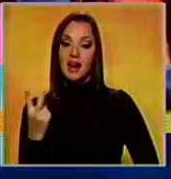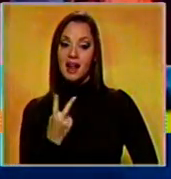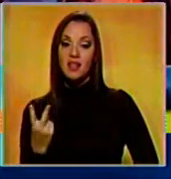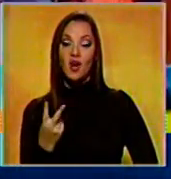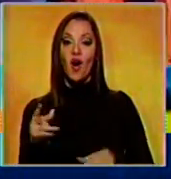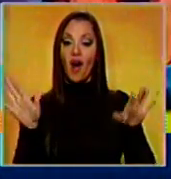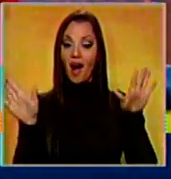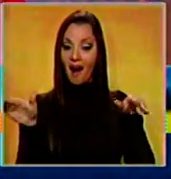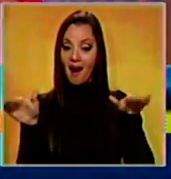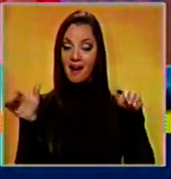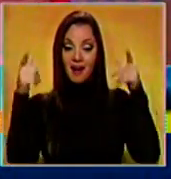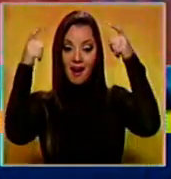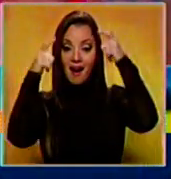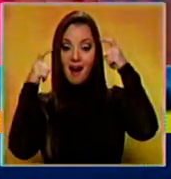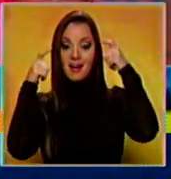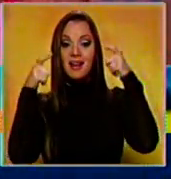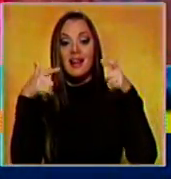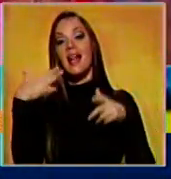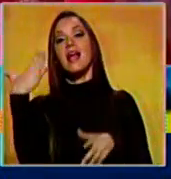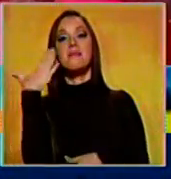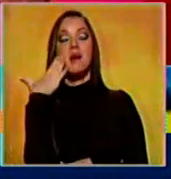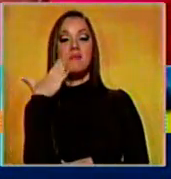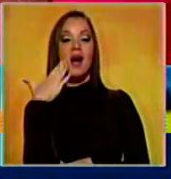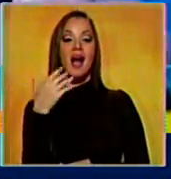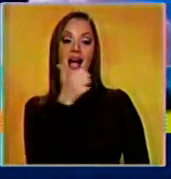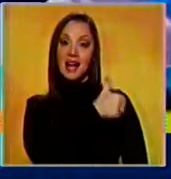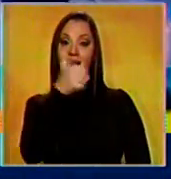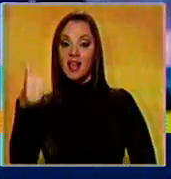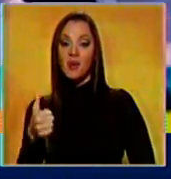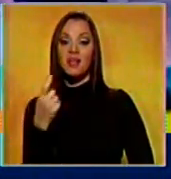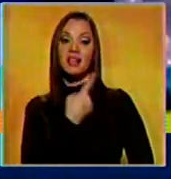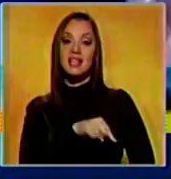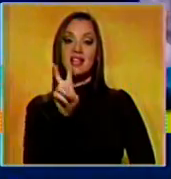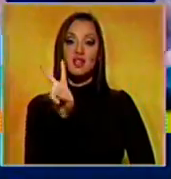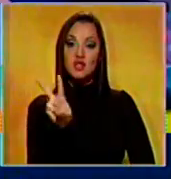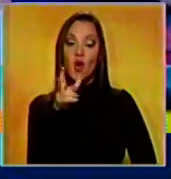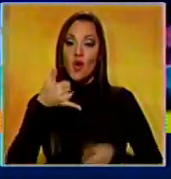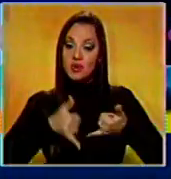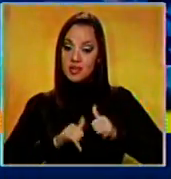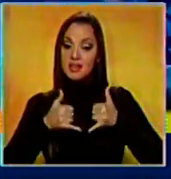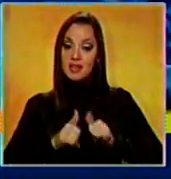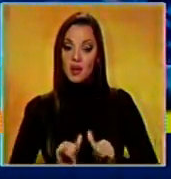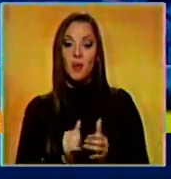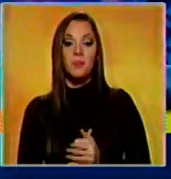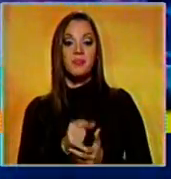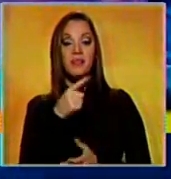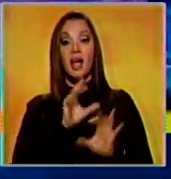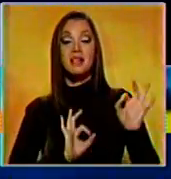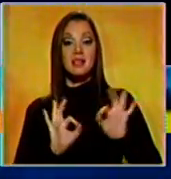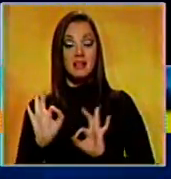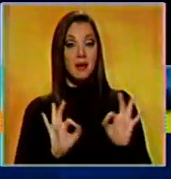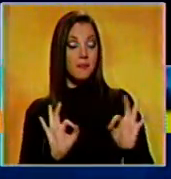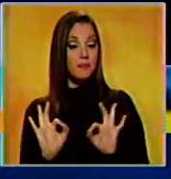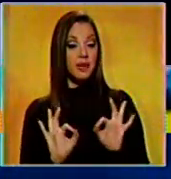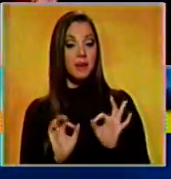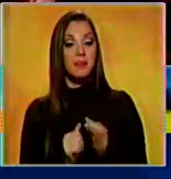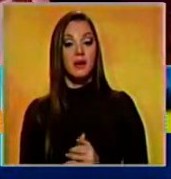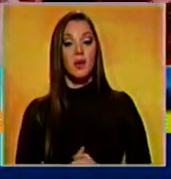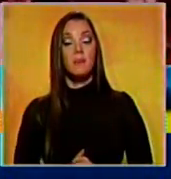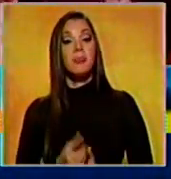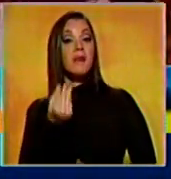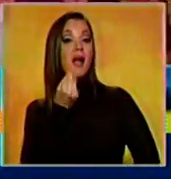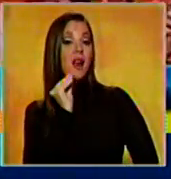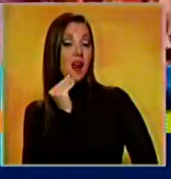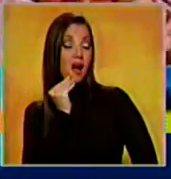ángeles veteranas y mamás con dos hijos cada una. La pasarela estuvo acompañada por las actuaciones musicales de Taylor Swift, la